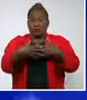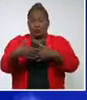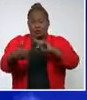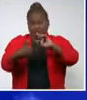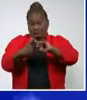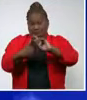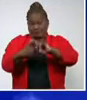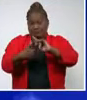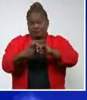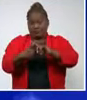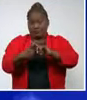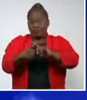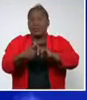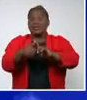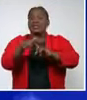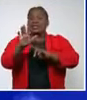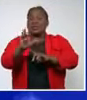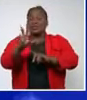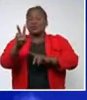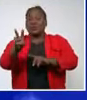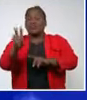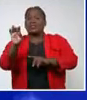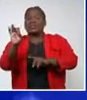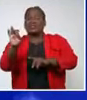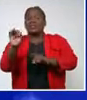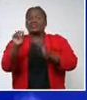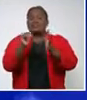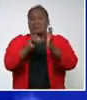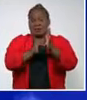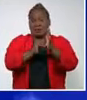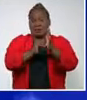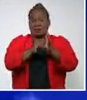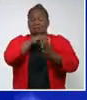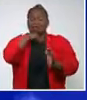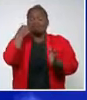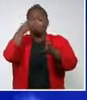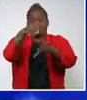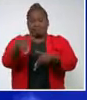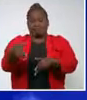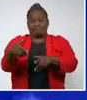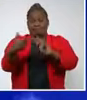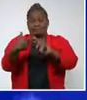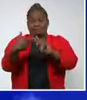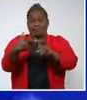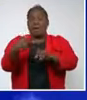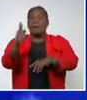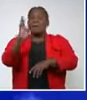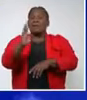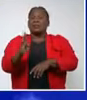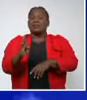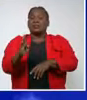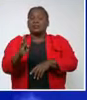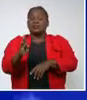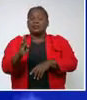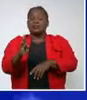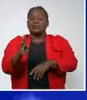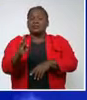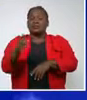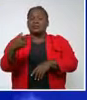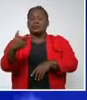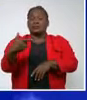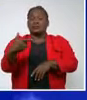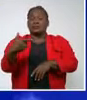con 527.226 fallecidos, Brasil en segundo lugar